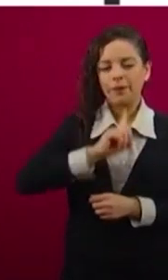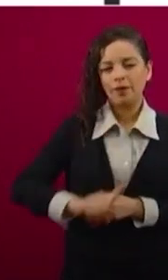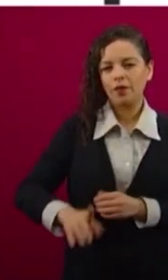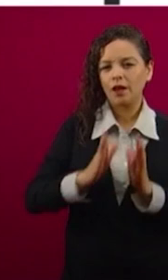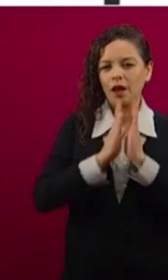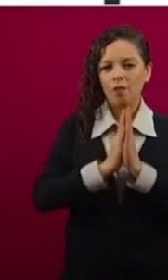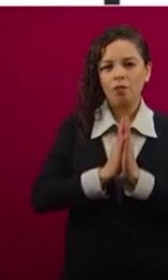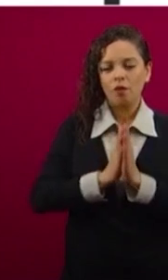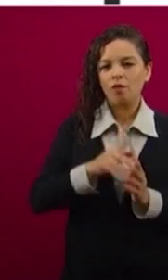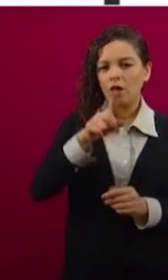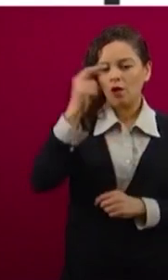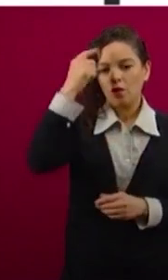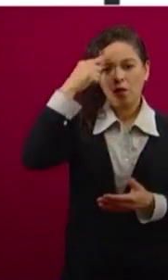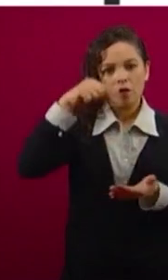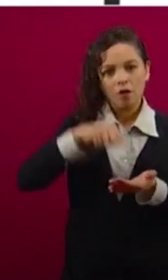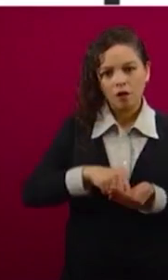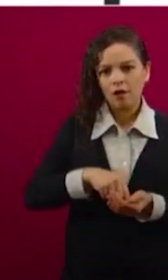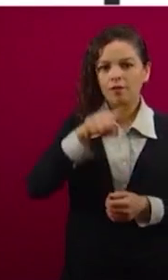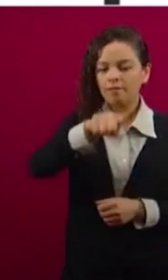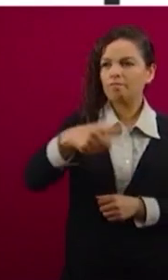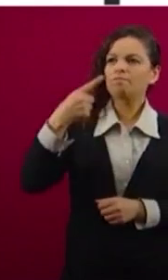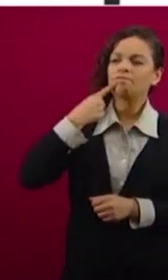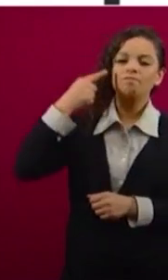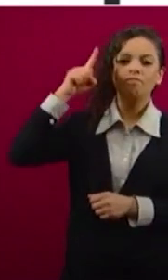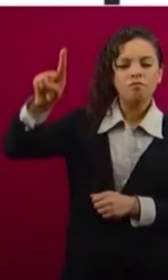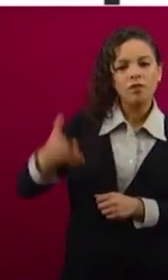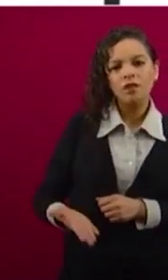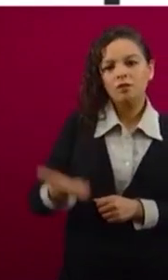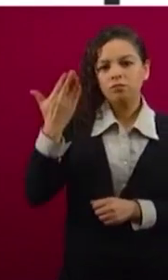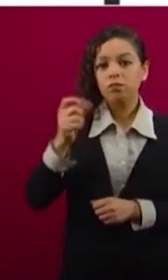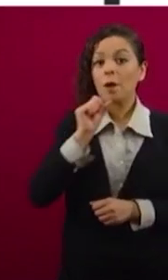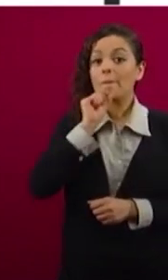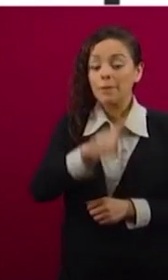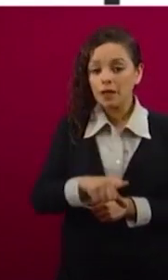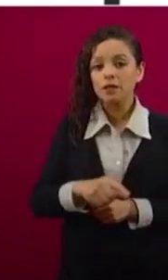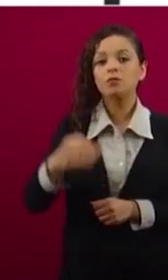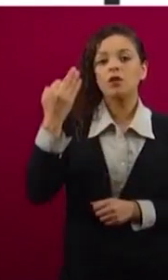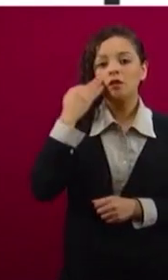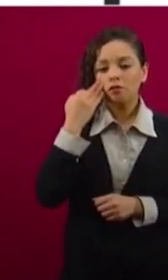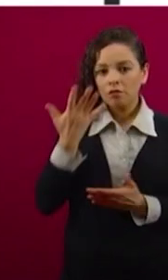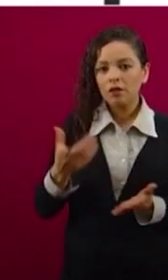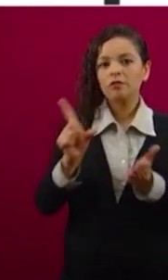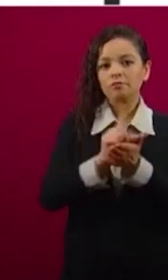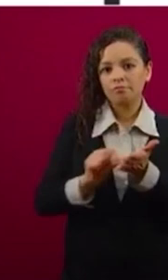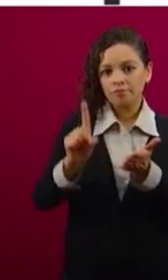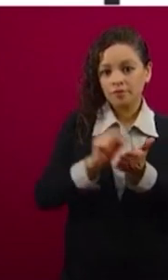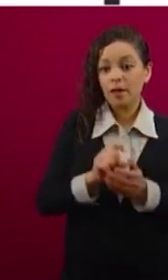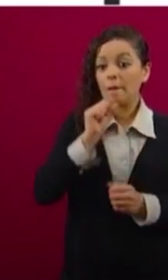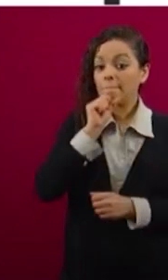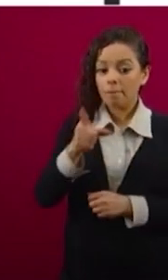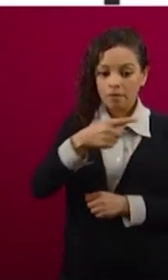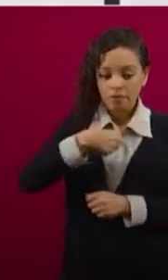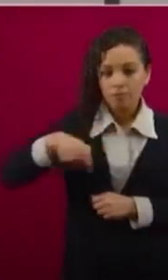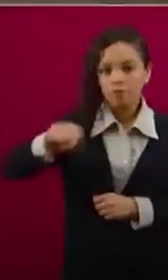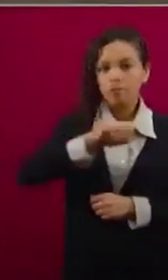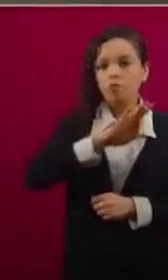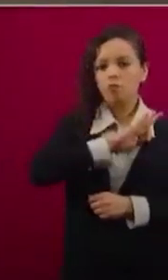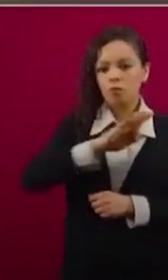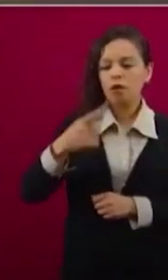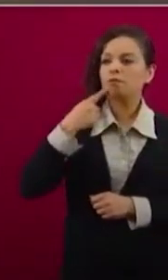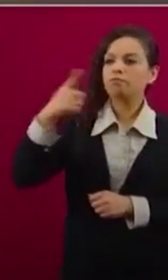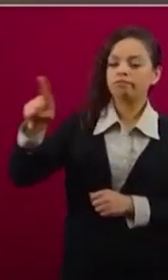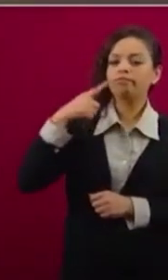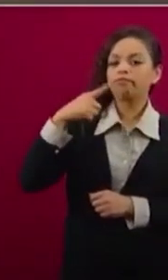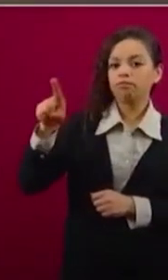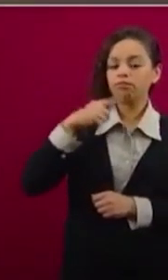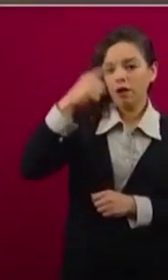denuncien los denunciamos también por las redes sociales para que nosotros podamos hacer las denuncias a estas a estas redes y los bajen